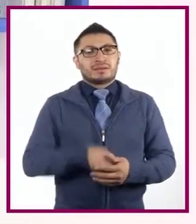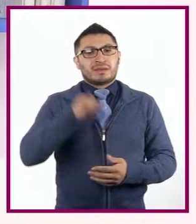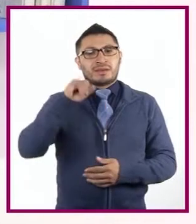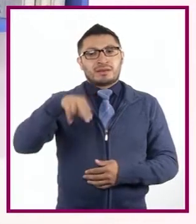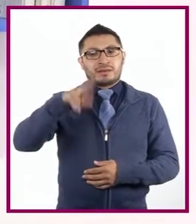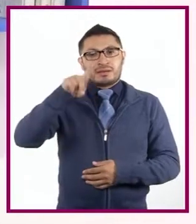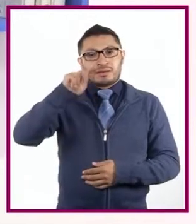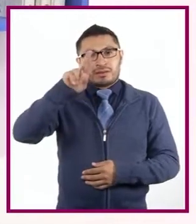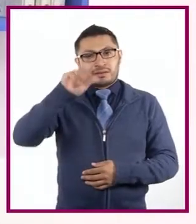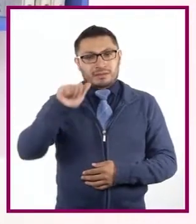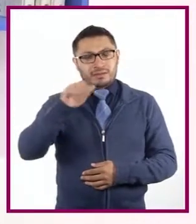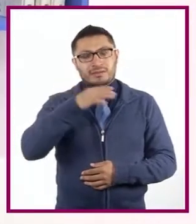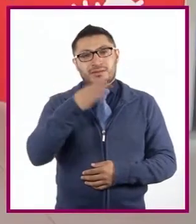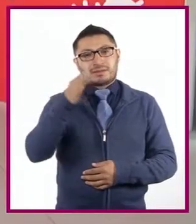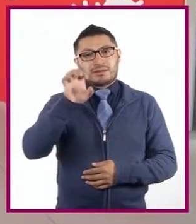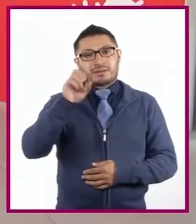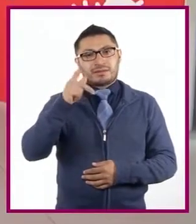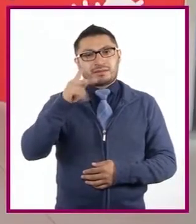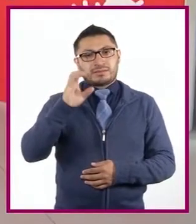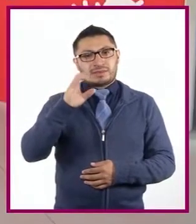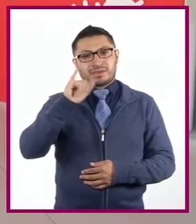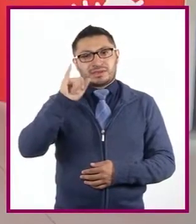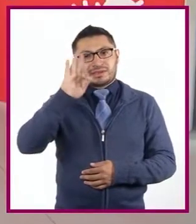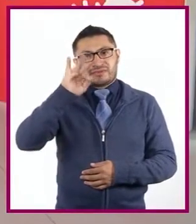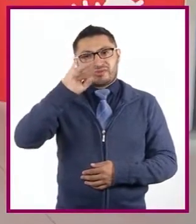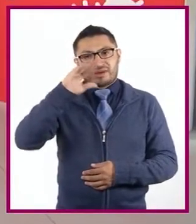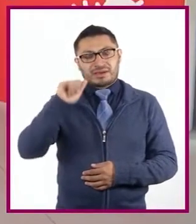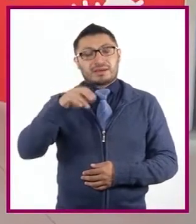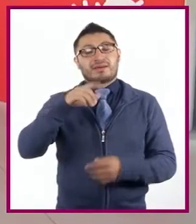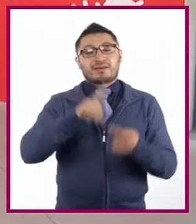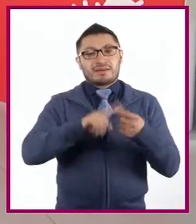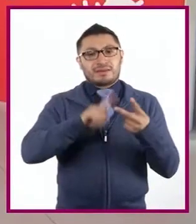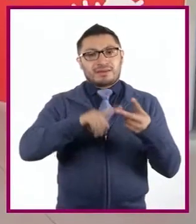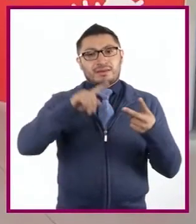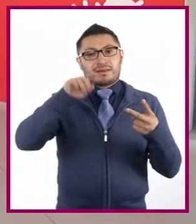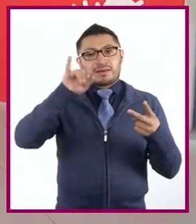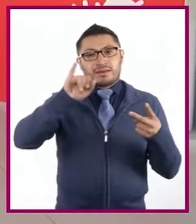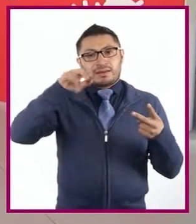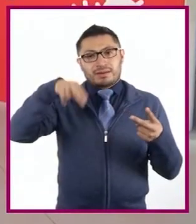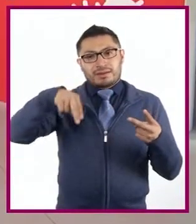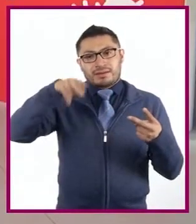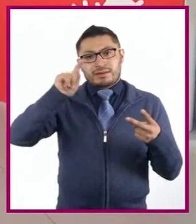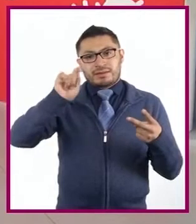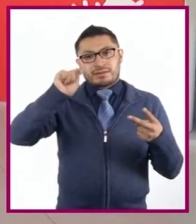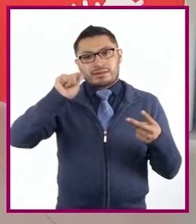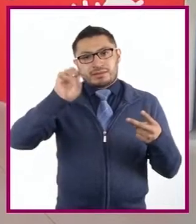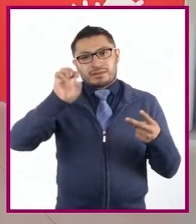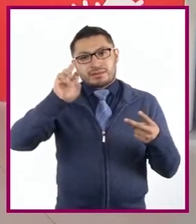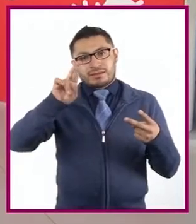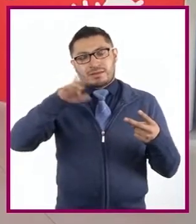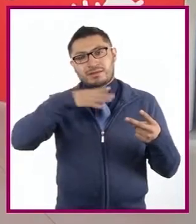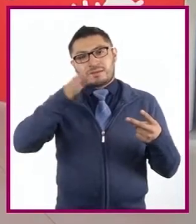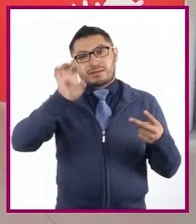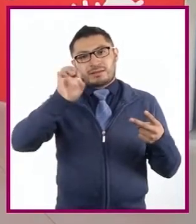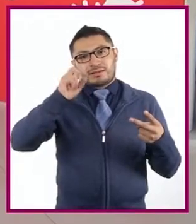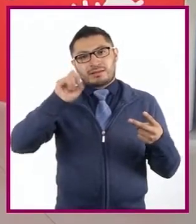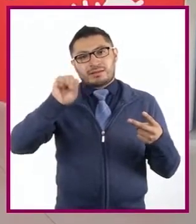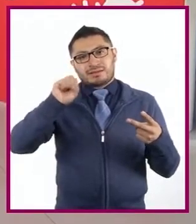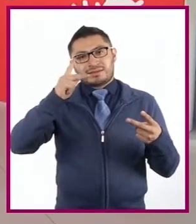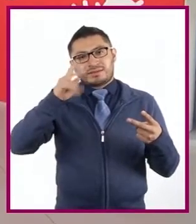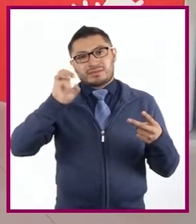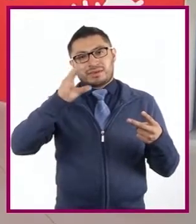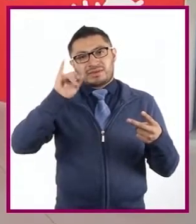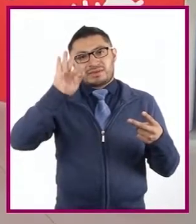e interespecífica. Como en cada una de las sesiones, es importante estar atento a aquellas palabras